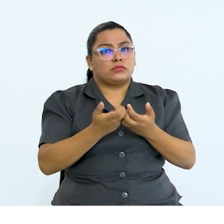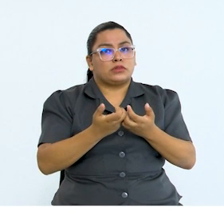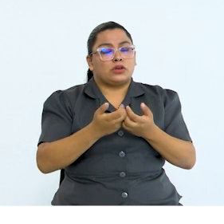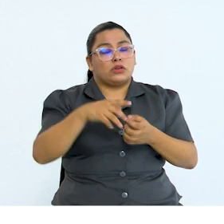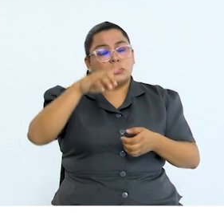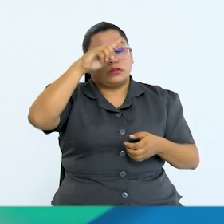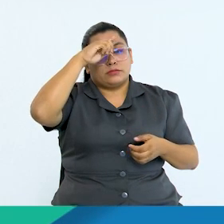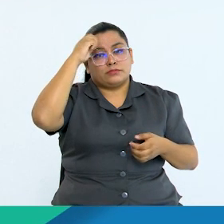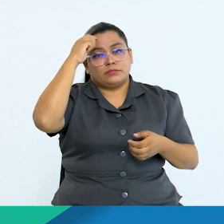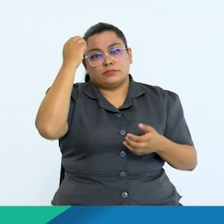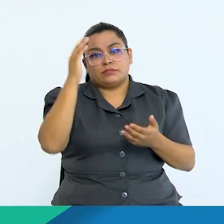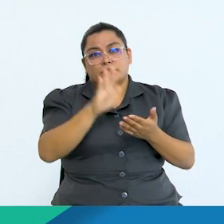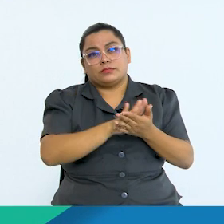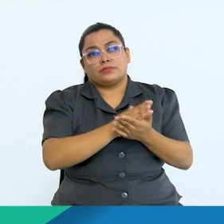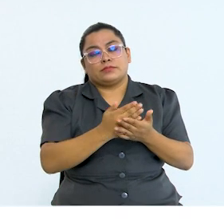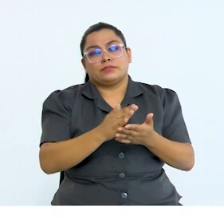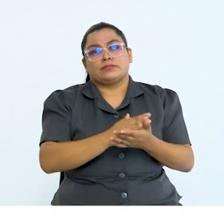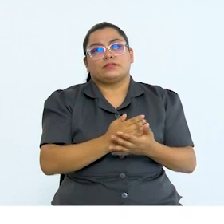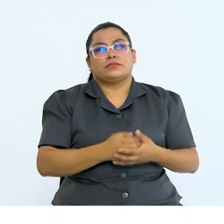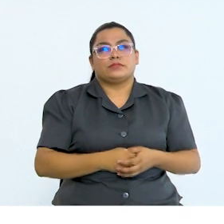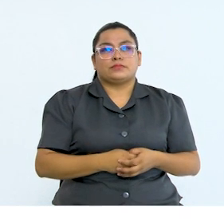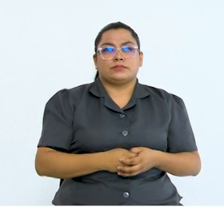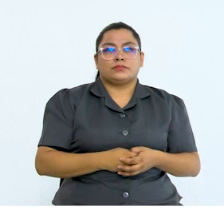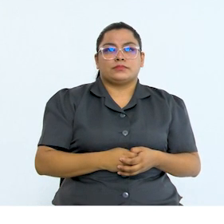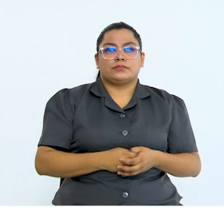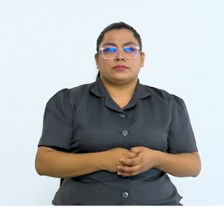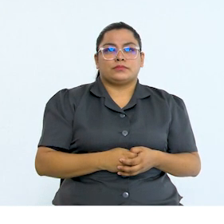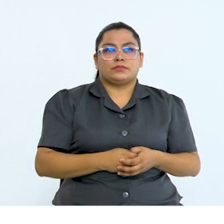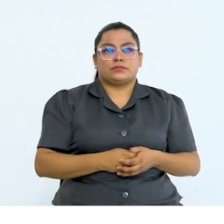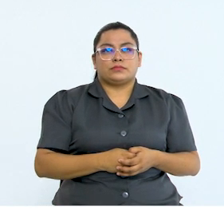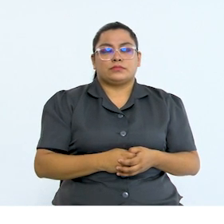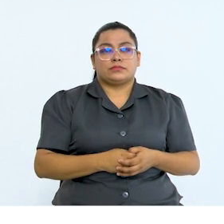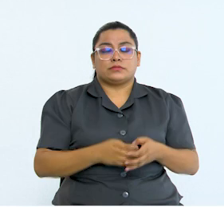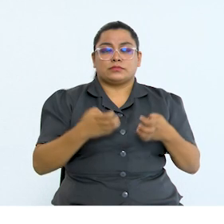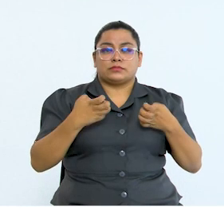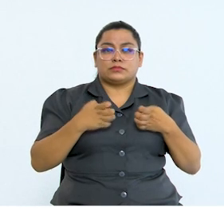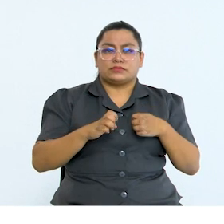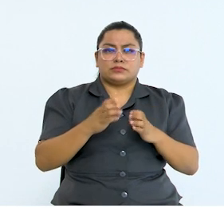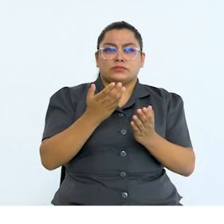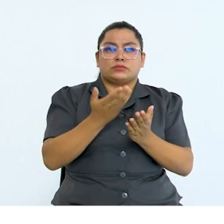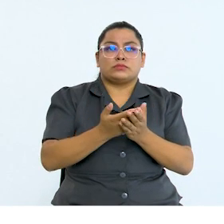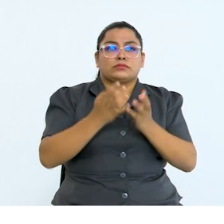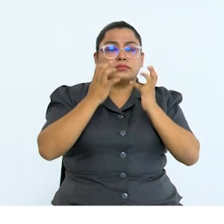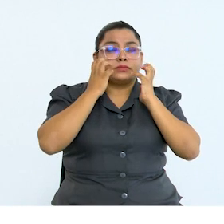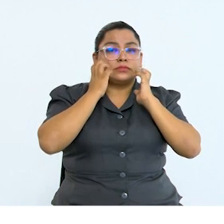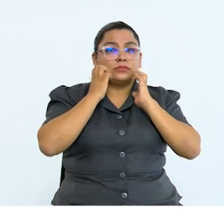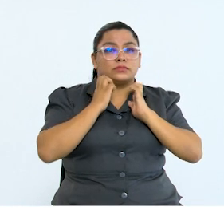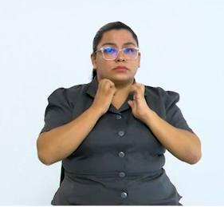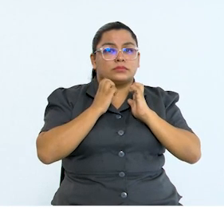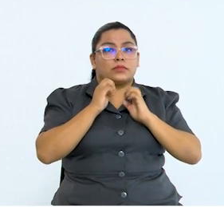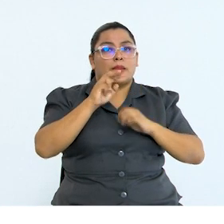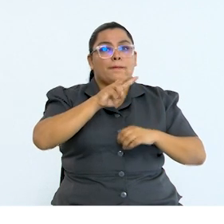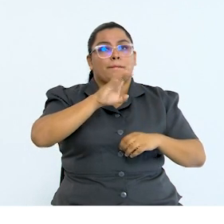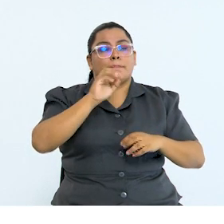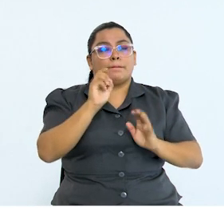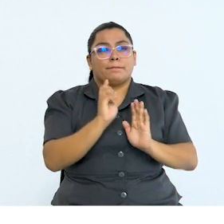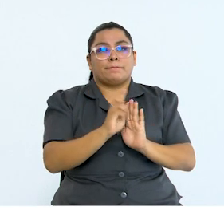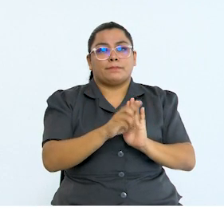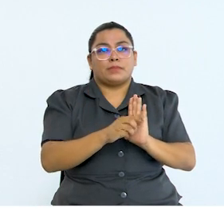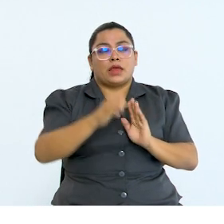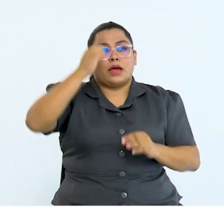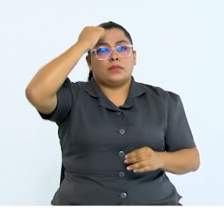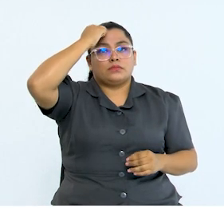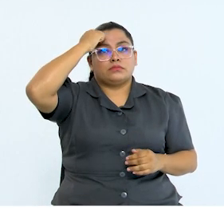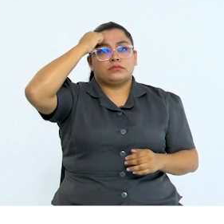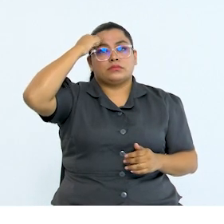del trabajo interactivo. La estrategia propone garantizar al menos 20 minutos de aprendizaje activo con el